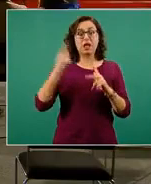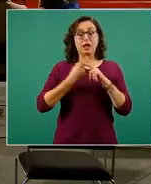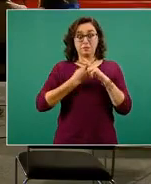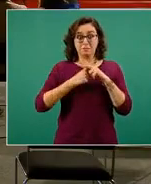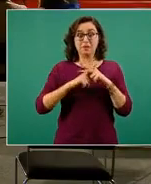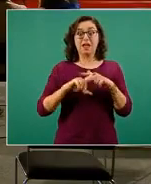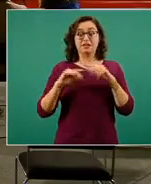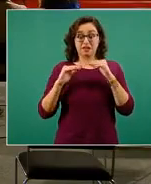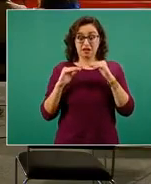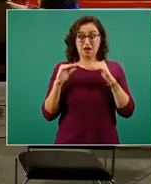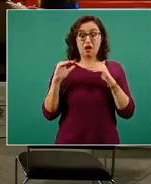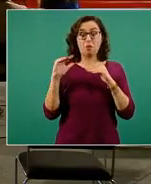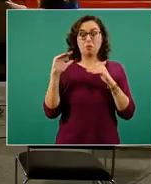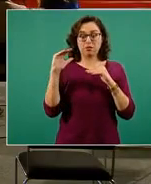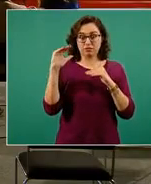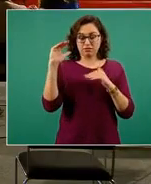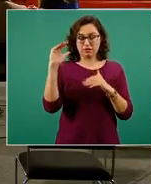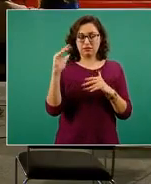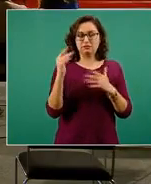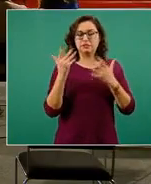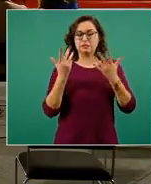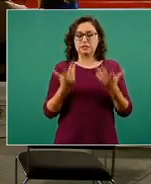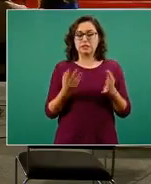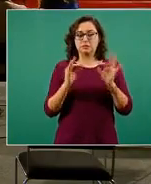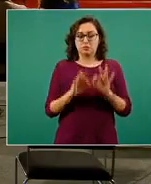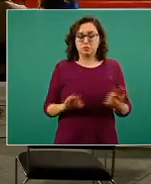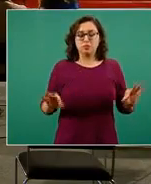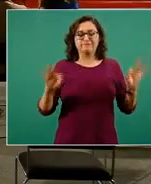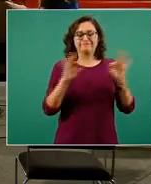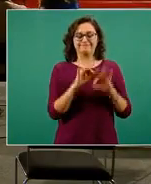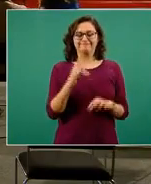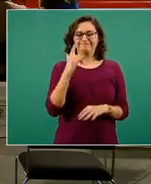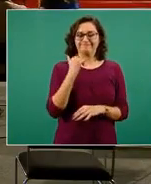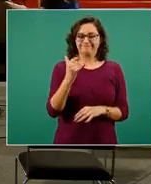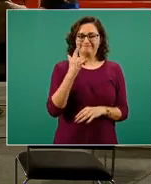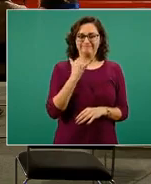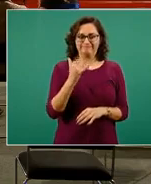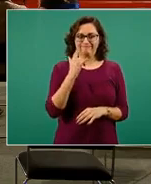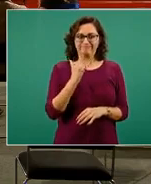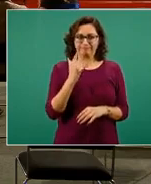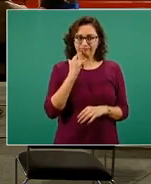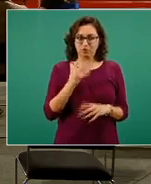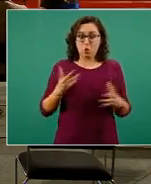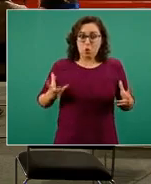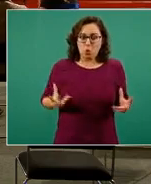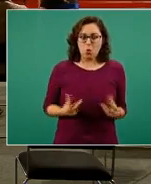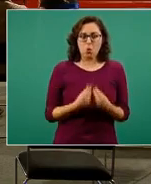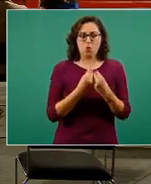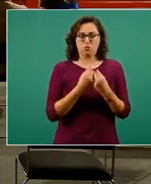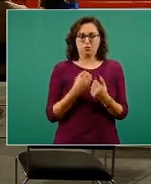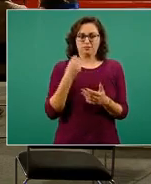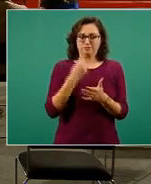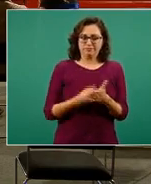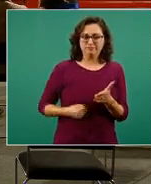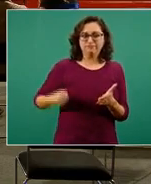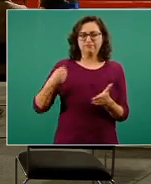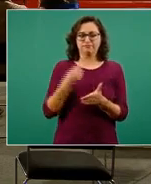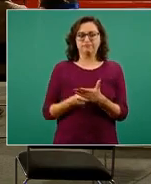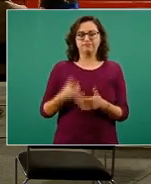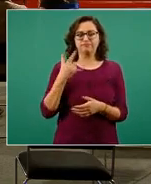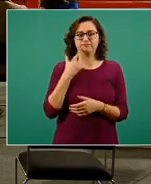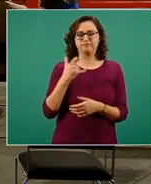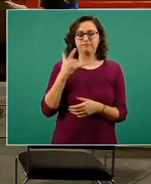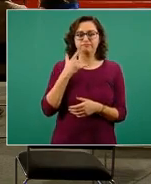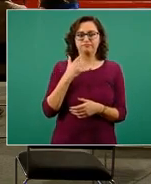la necesidad de sumar esfuerzos, subir esfuerzos y sobre todo, como hemos dicho, tener